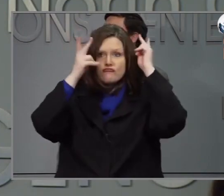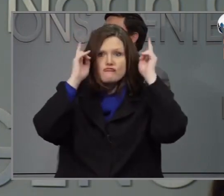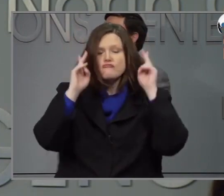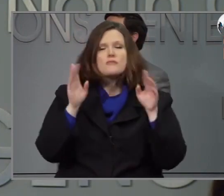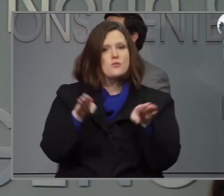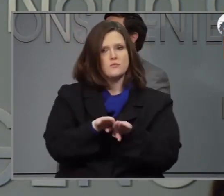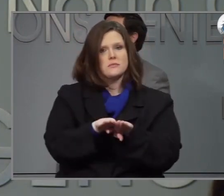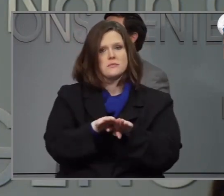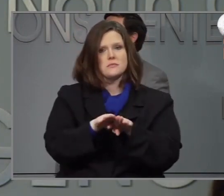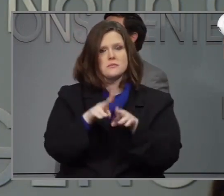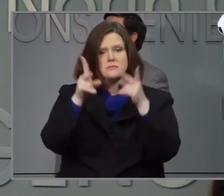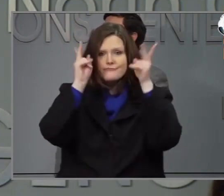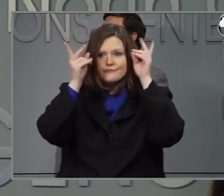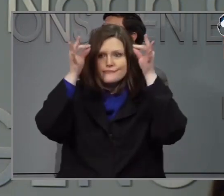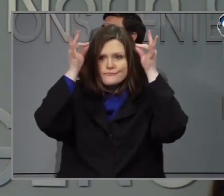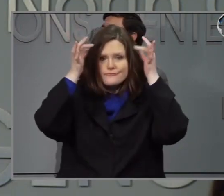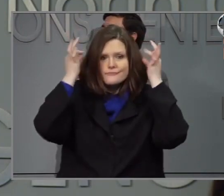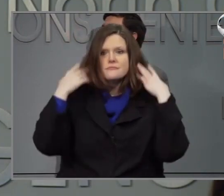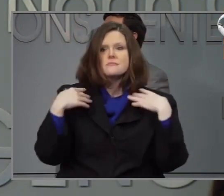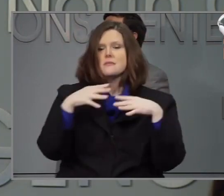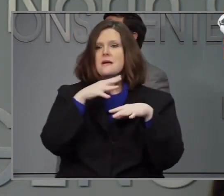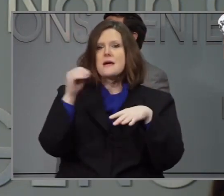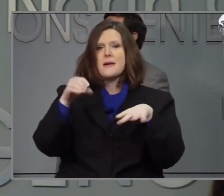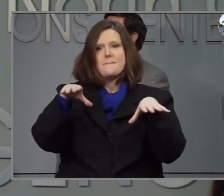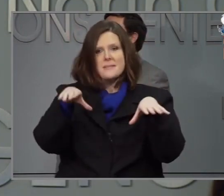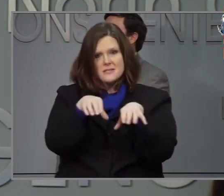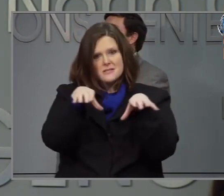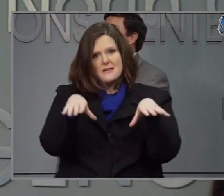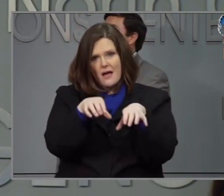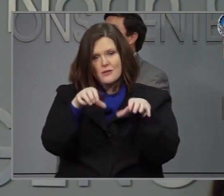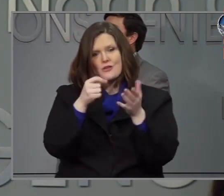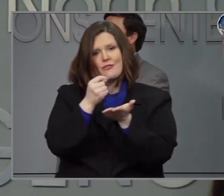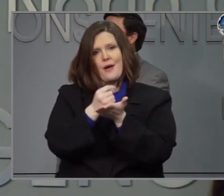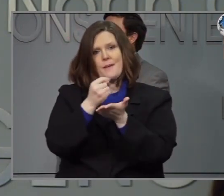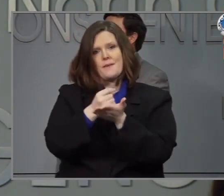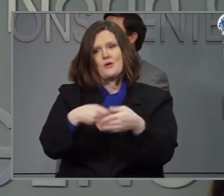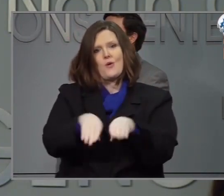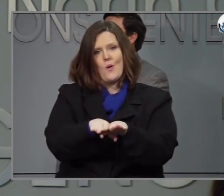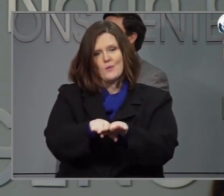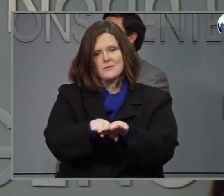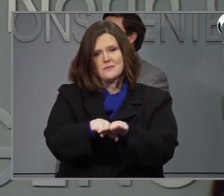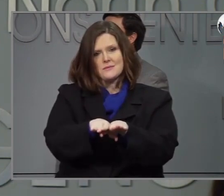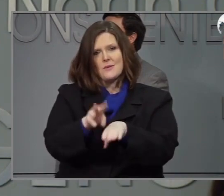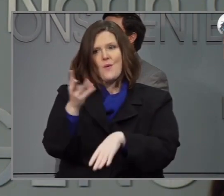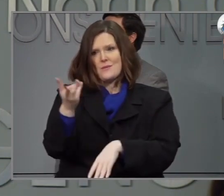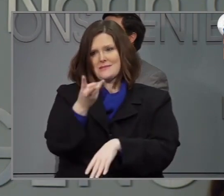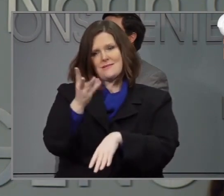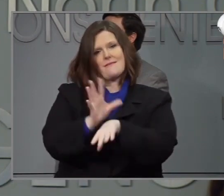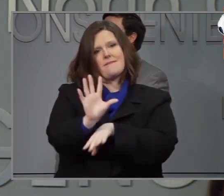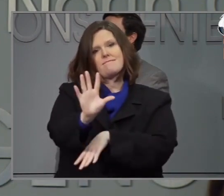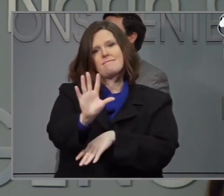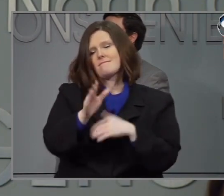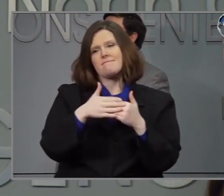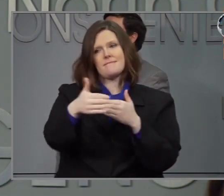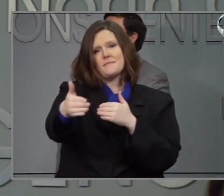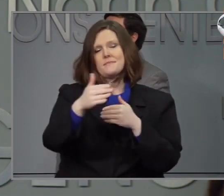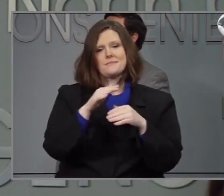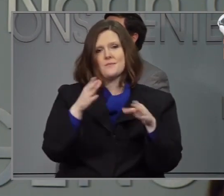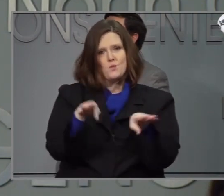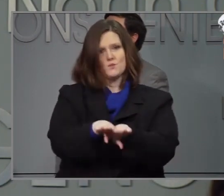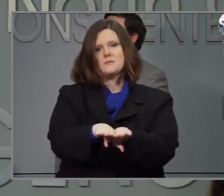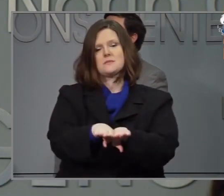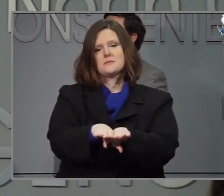uñas peluquerías terapeutas de masaje a partir de las 5 de la tarde el